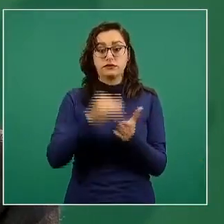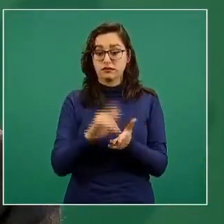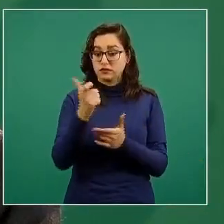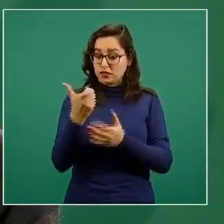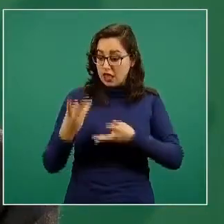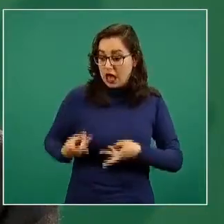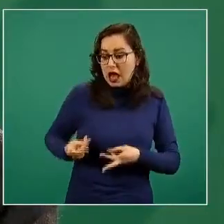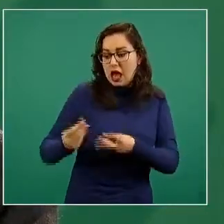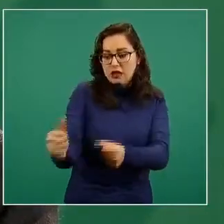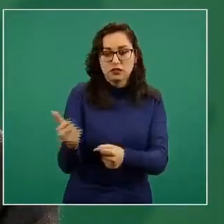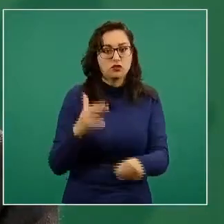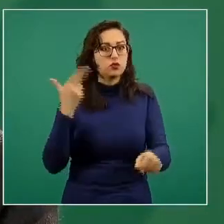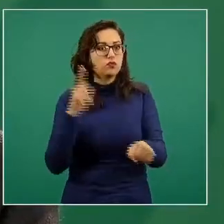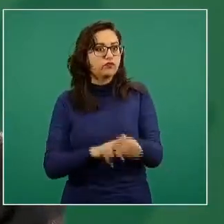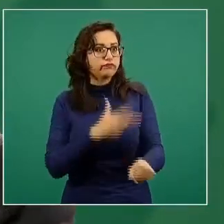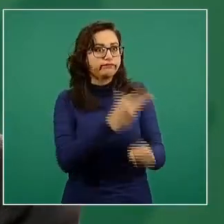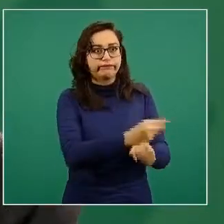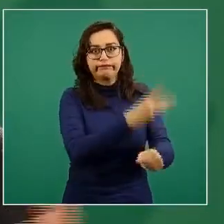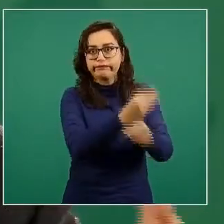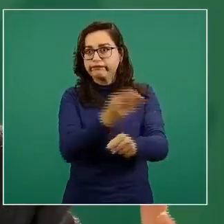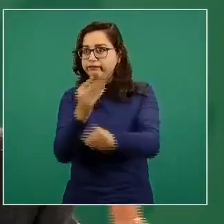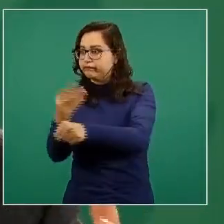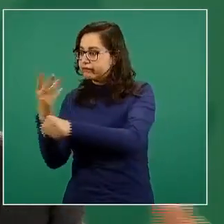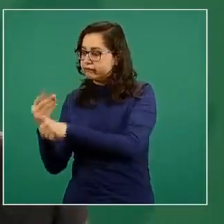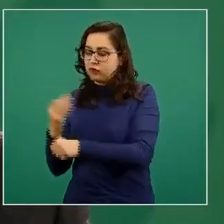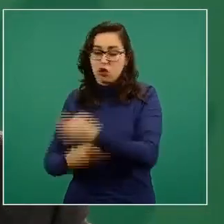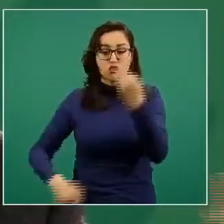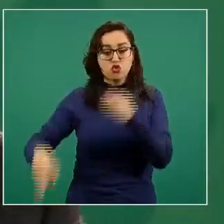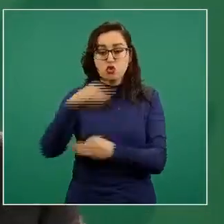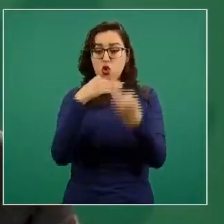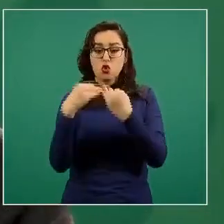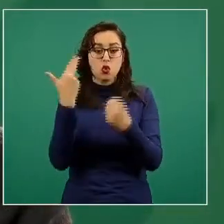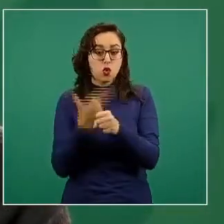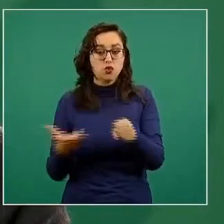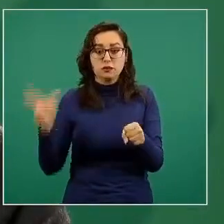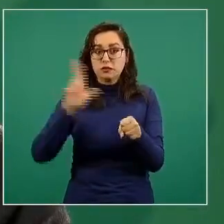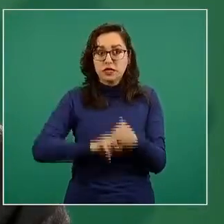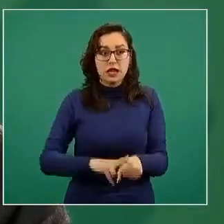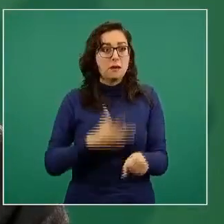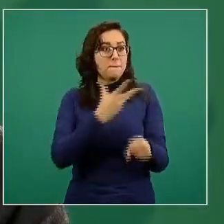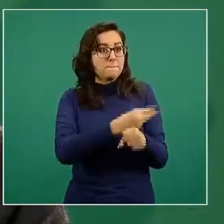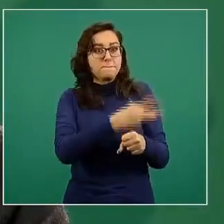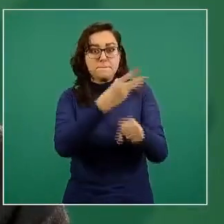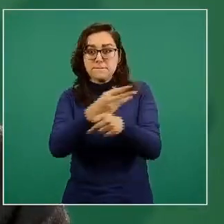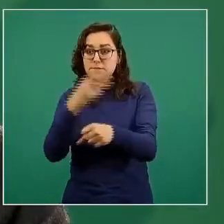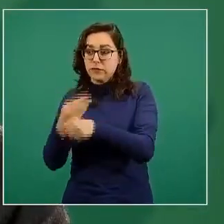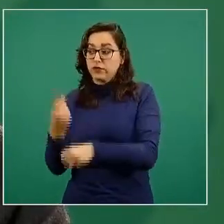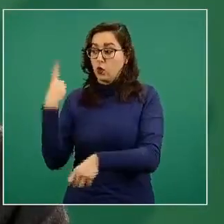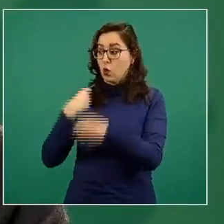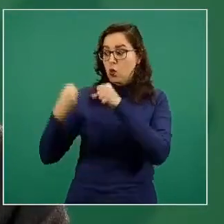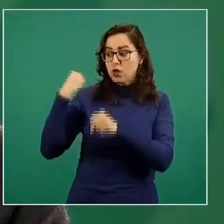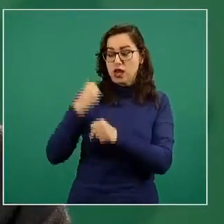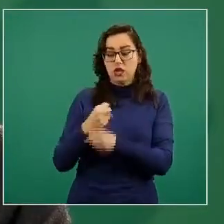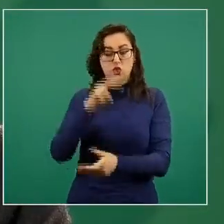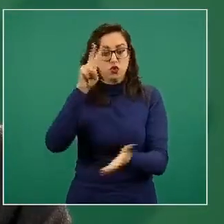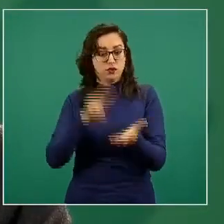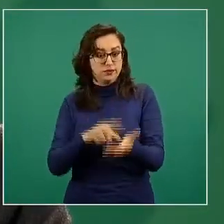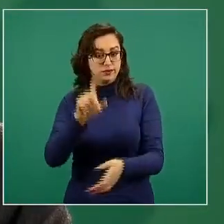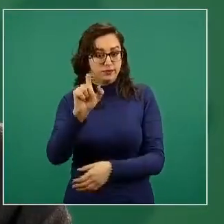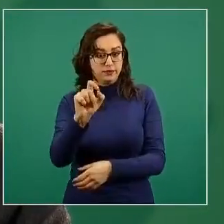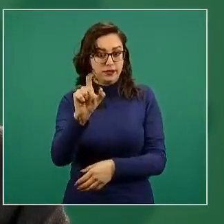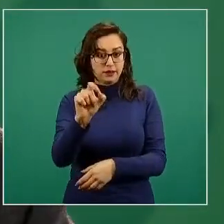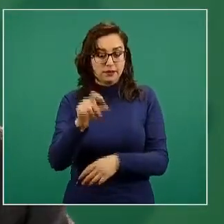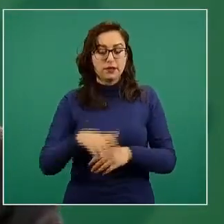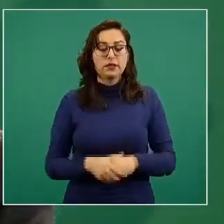pesos para este propósito, para toda la reconversión hospitalaria que se estuvo haciendo durante 2020,